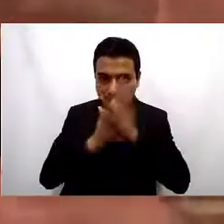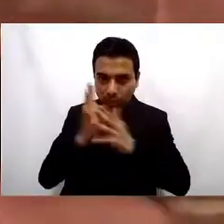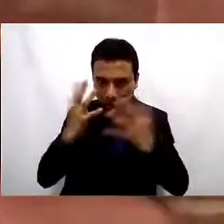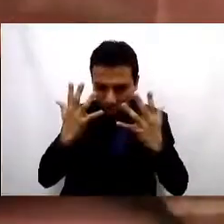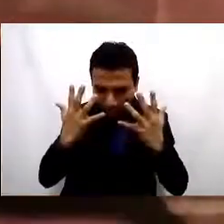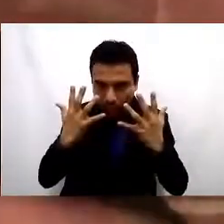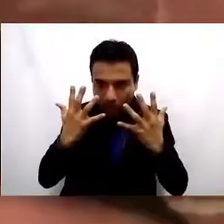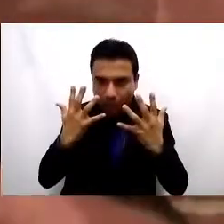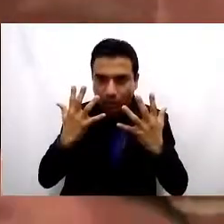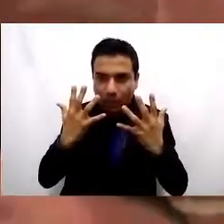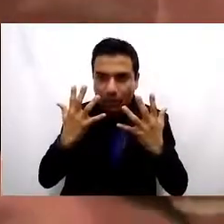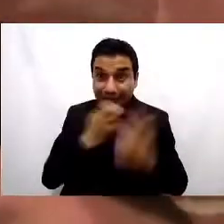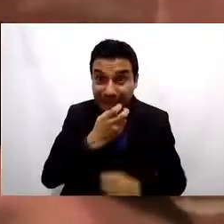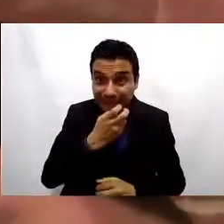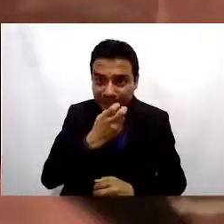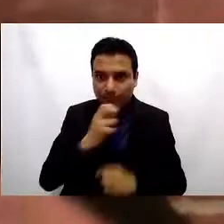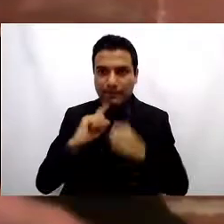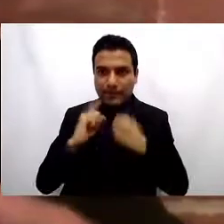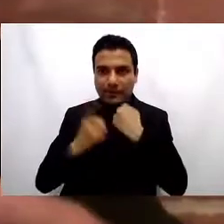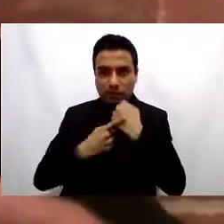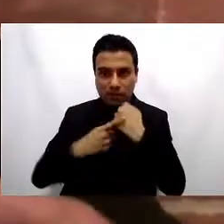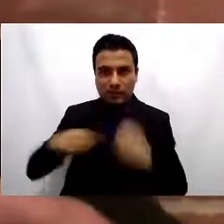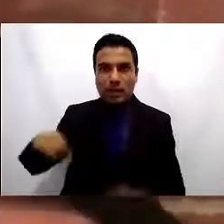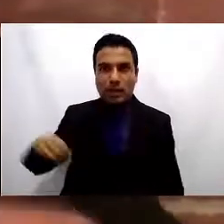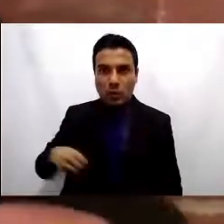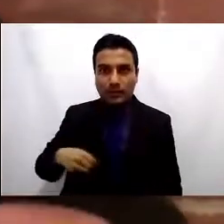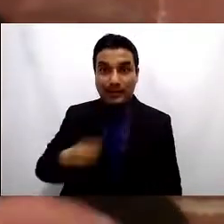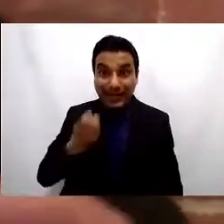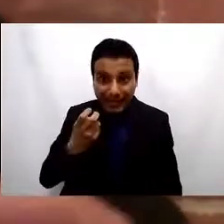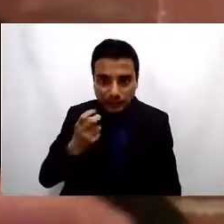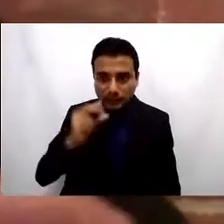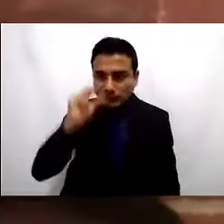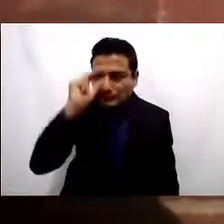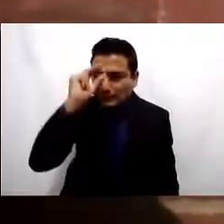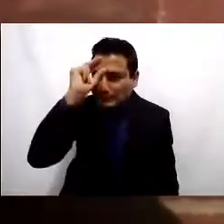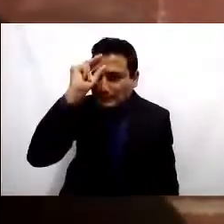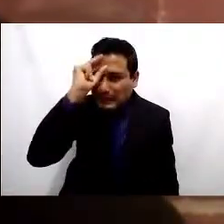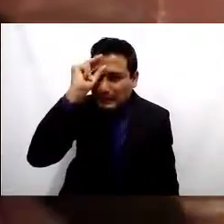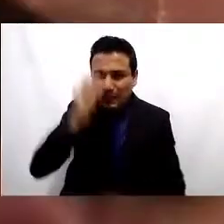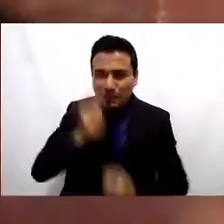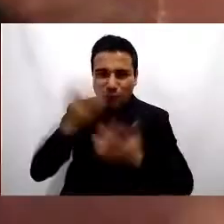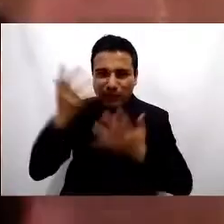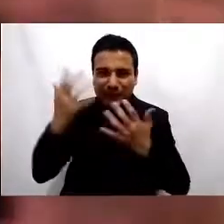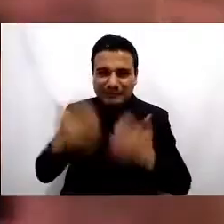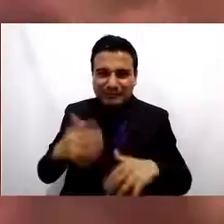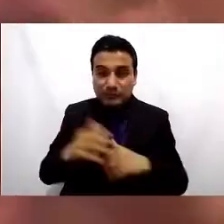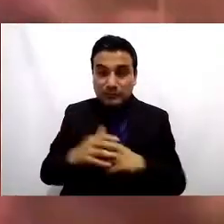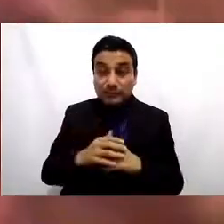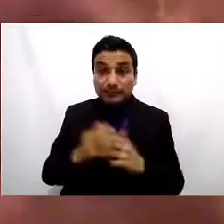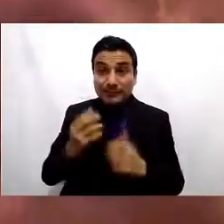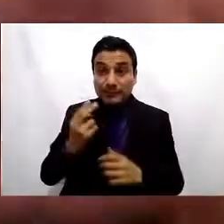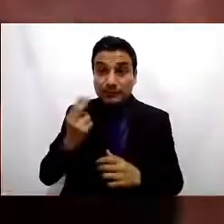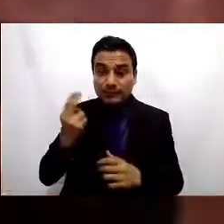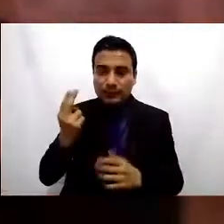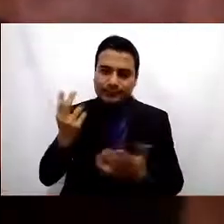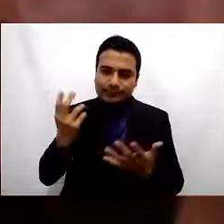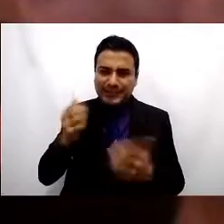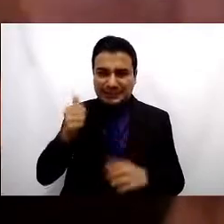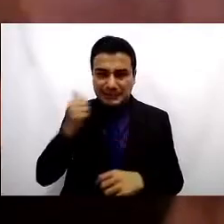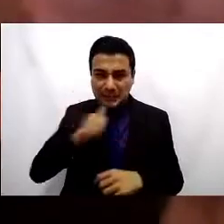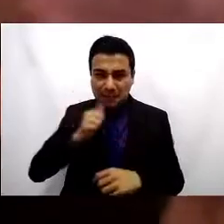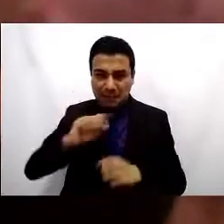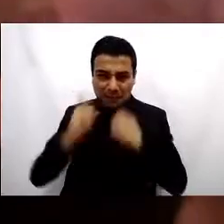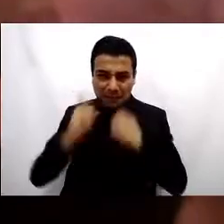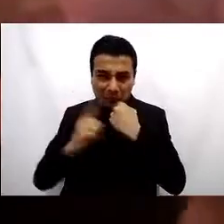culpa. Esa es la inteligencia poética, la inteligencia de plasmar en metáforas, no necesariamente en metáforas, digo,